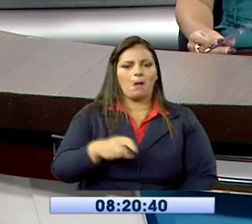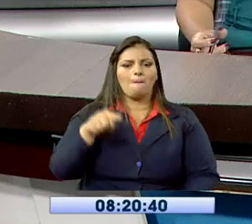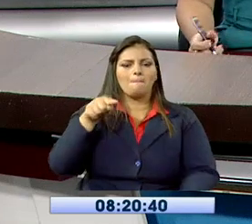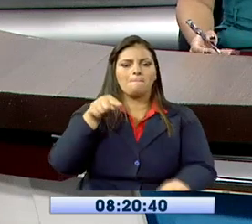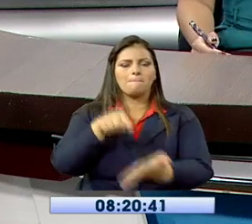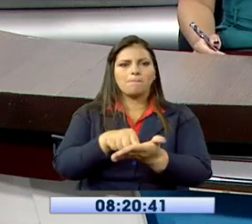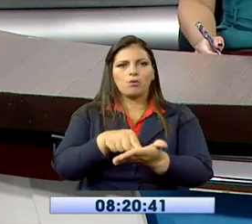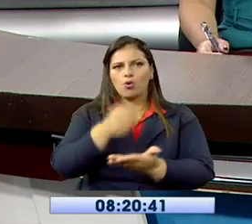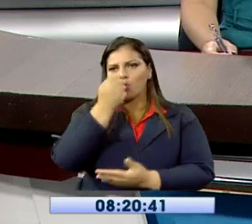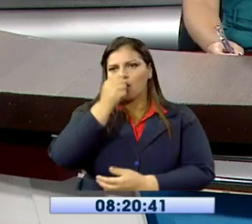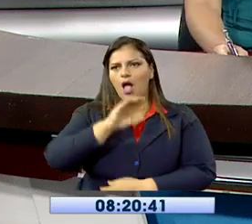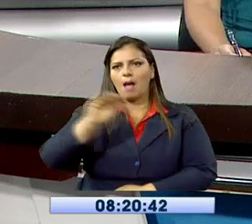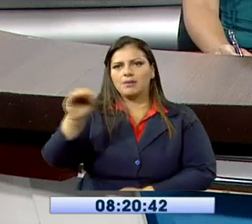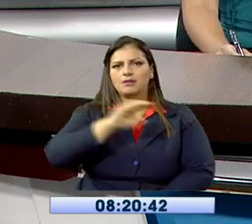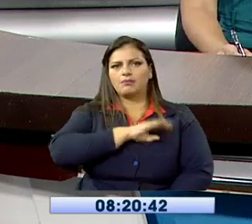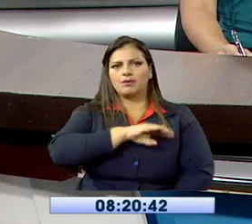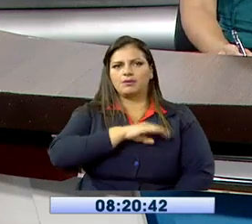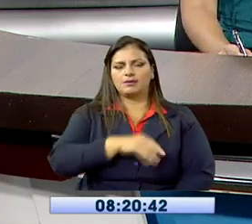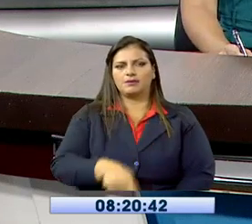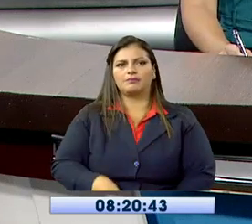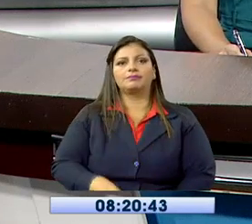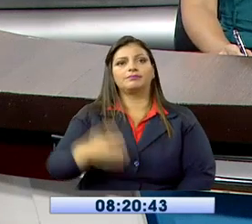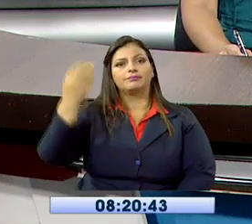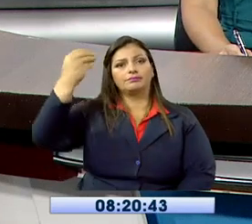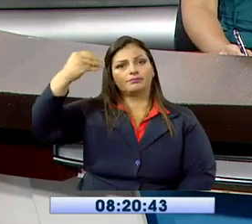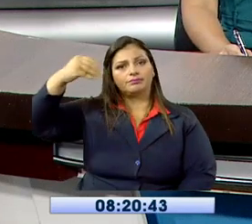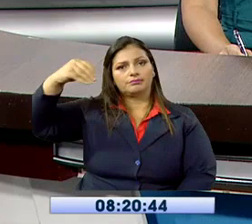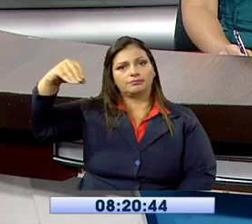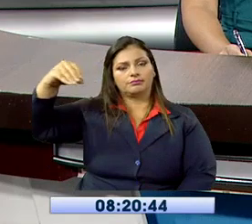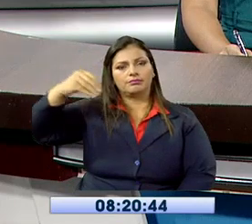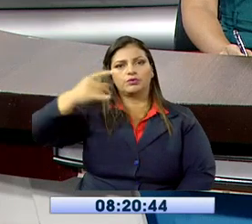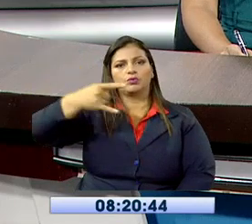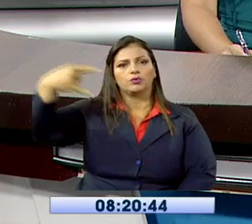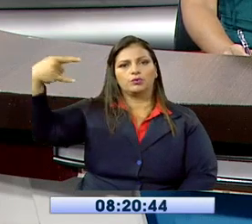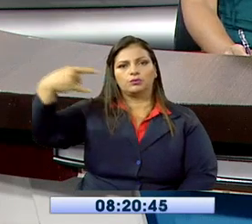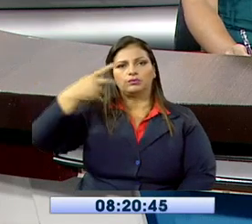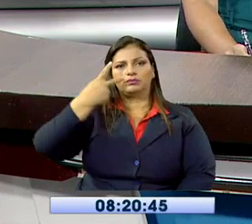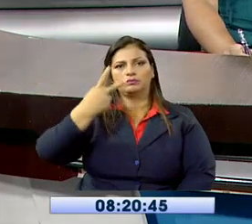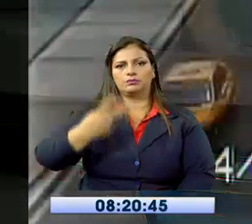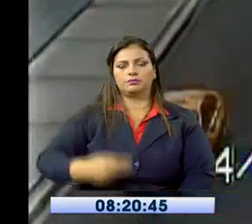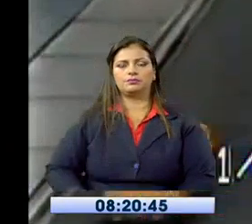seguridad de la Corporación Ciudadana. Los detenidos están siendo investigados ahora.